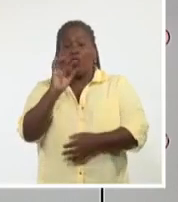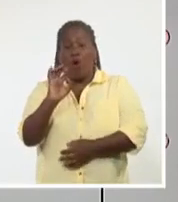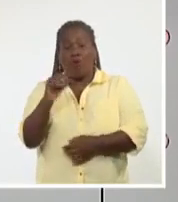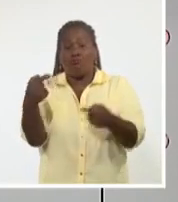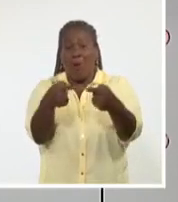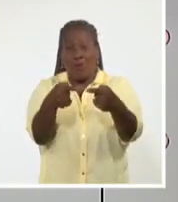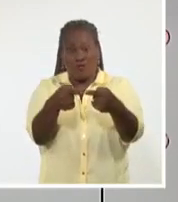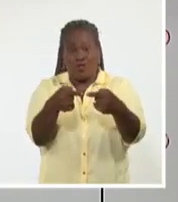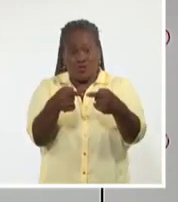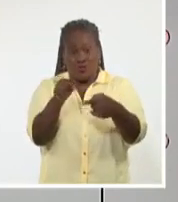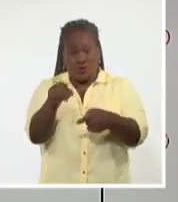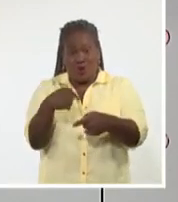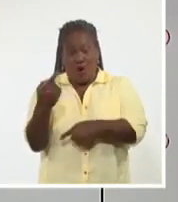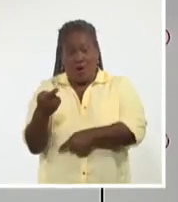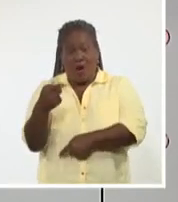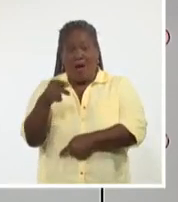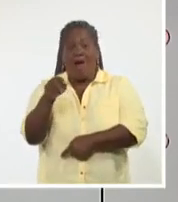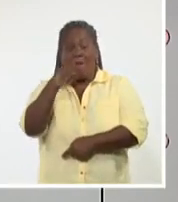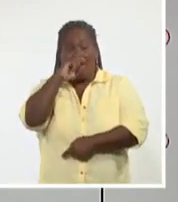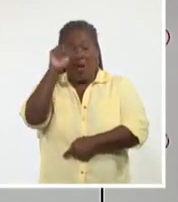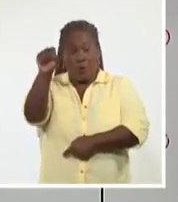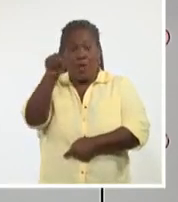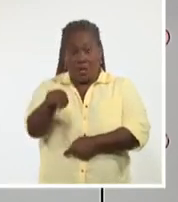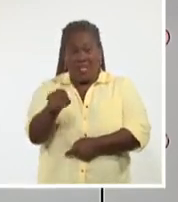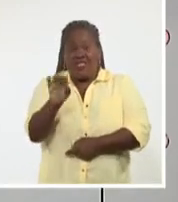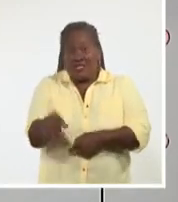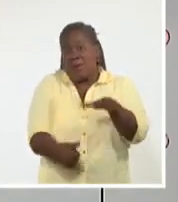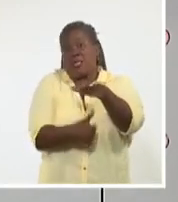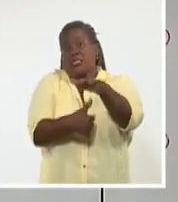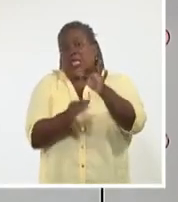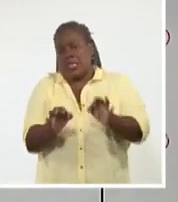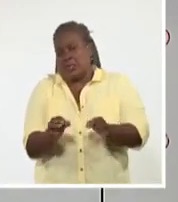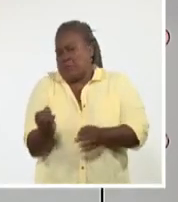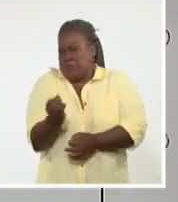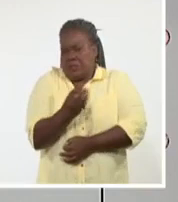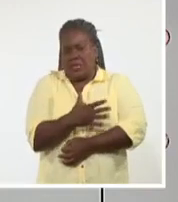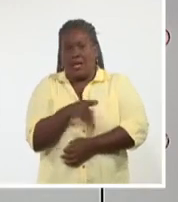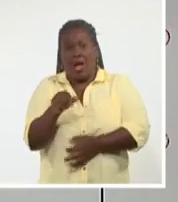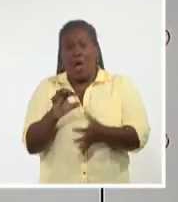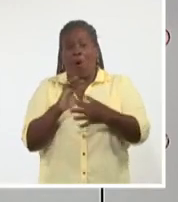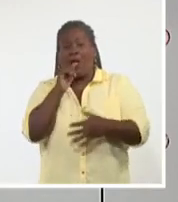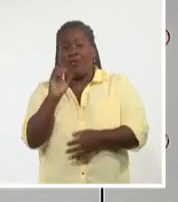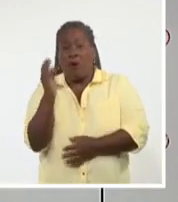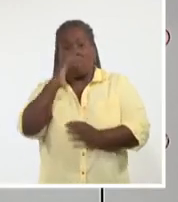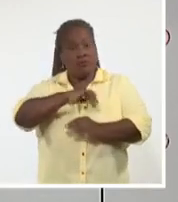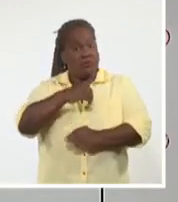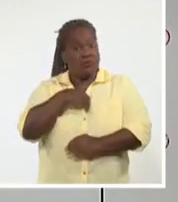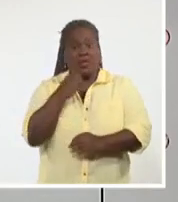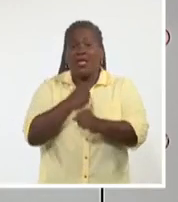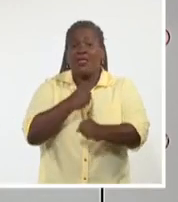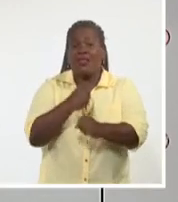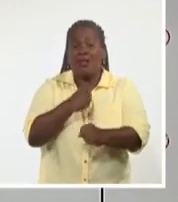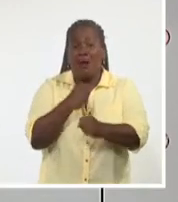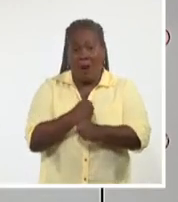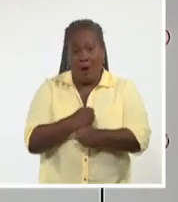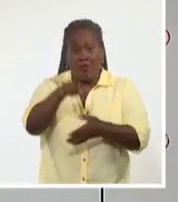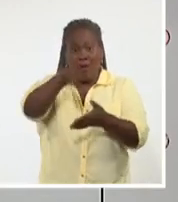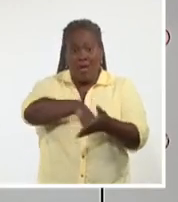insisten es el presidente interino de venezuela un guay dor que se quedó sin trabajo como diputado en las elecciones de diciembre